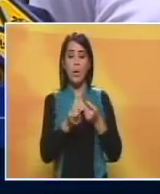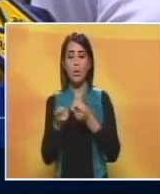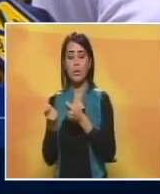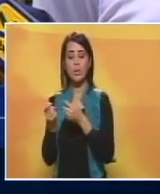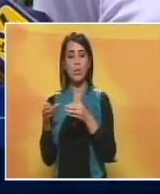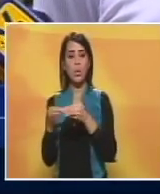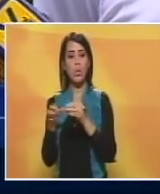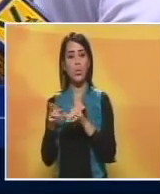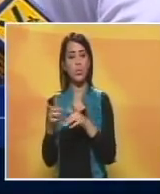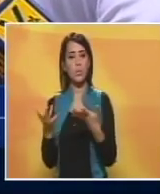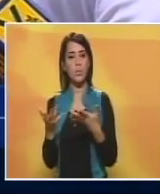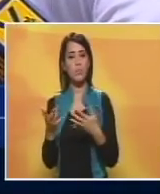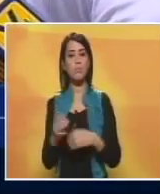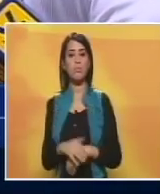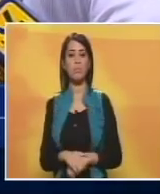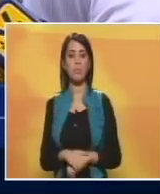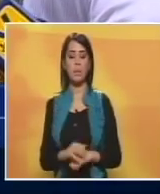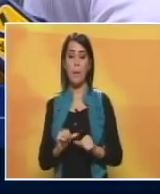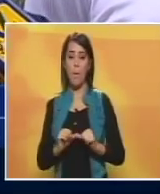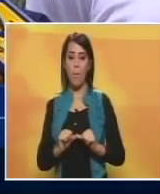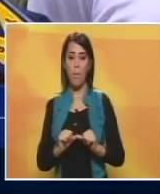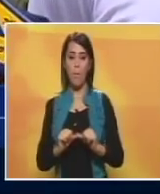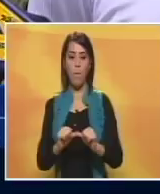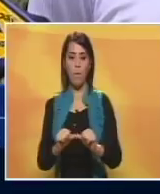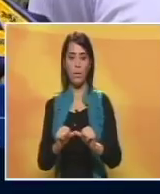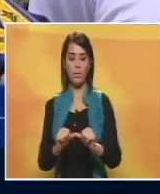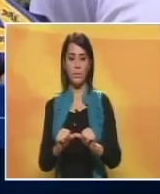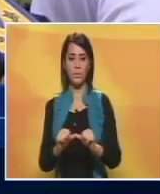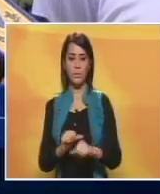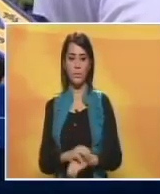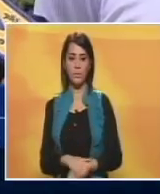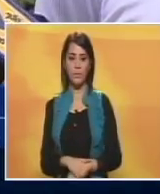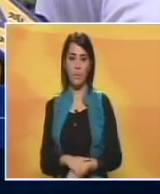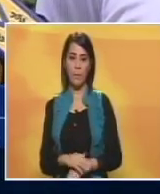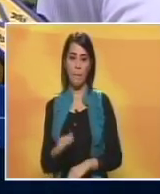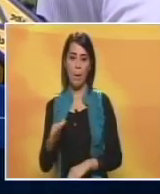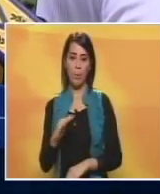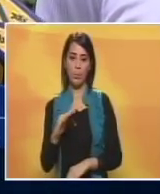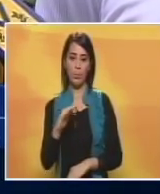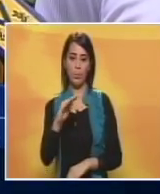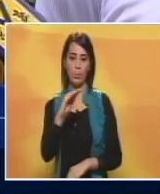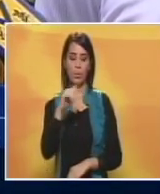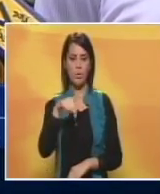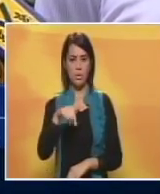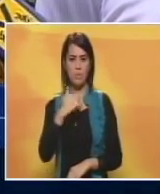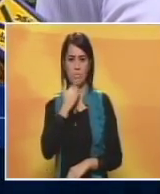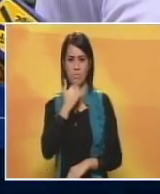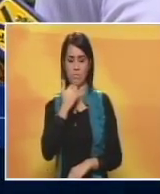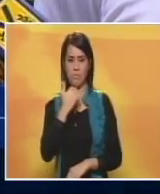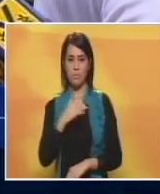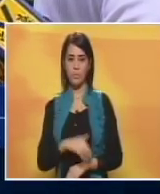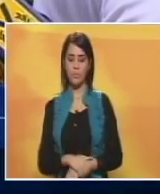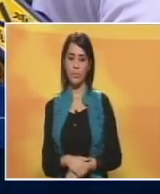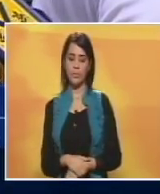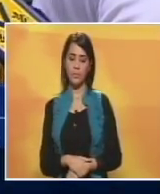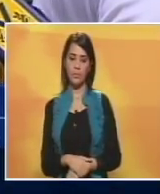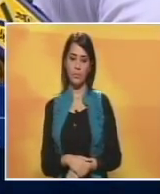Imparque, van a permanecer y pernotar en el Parque Nacional Guaraíra Repano, aquí mismo, en El Venado, en La